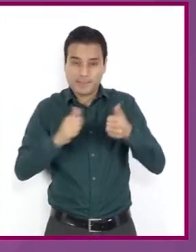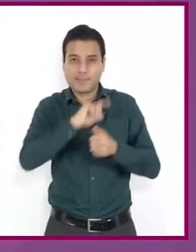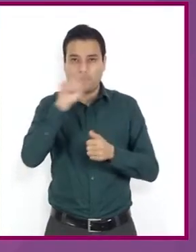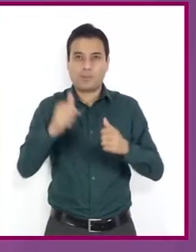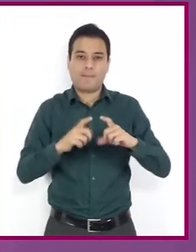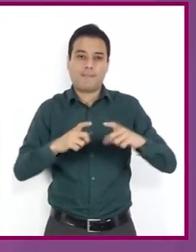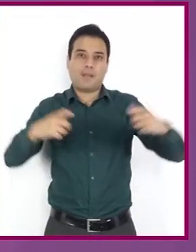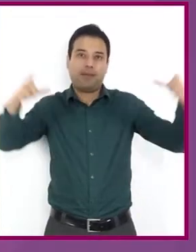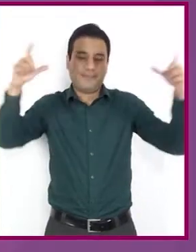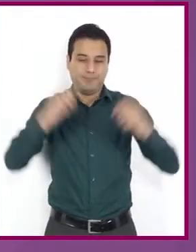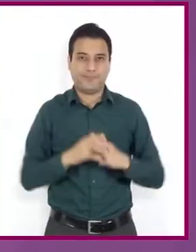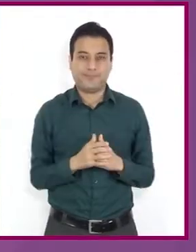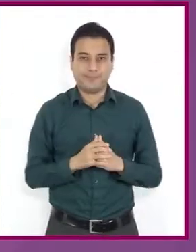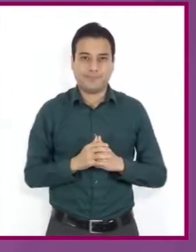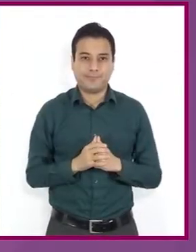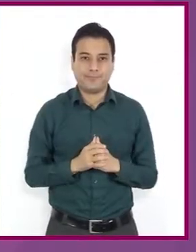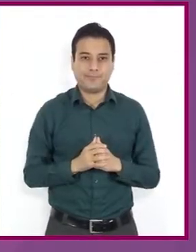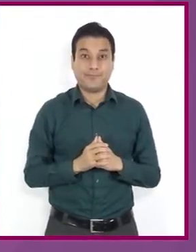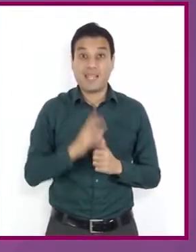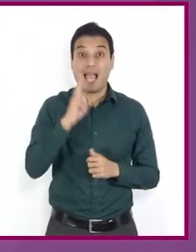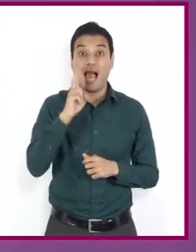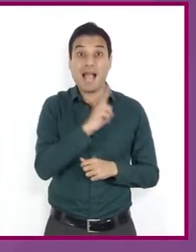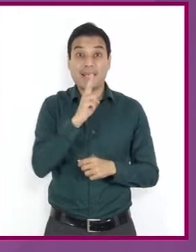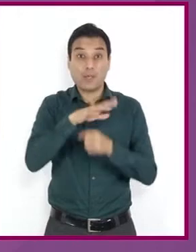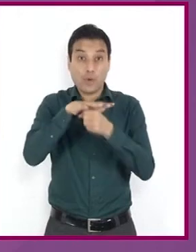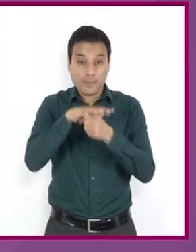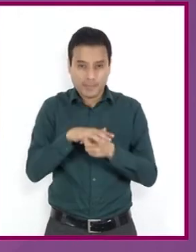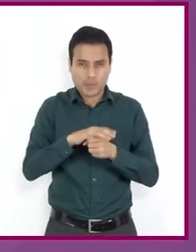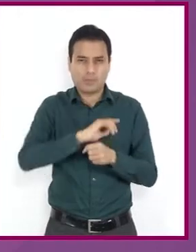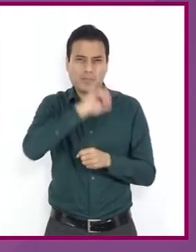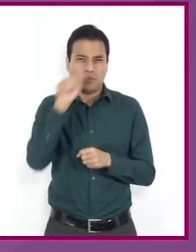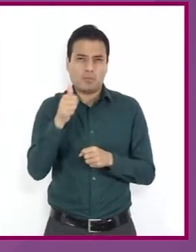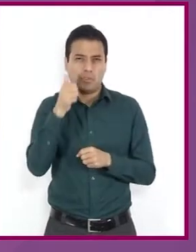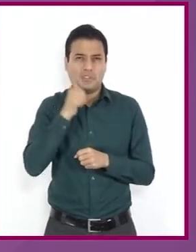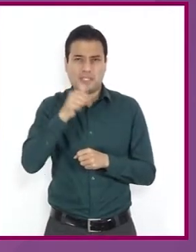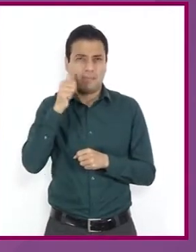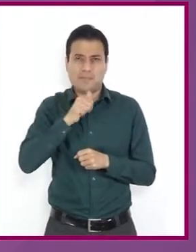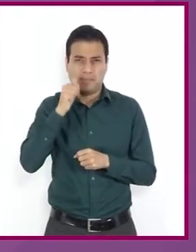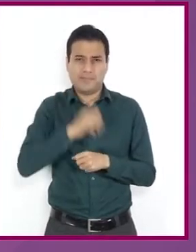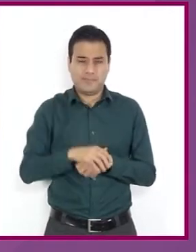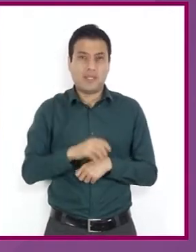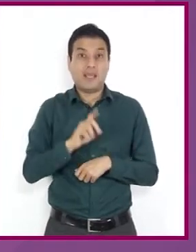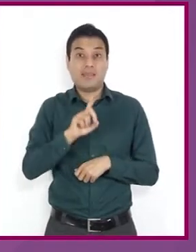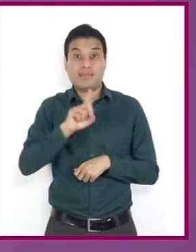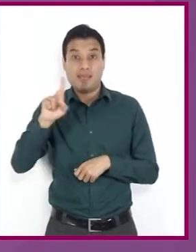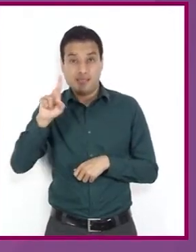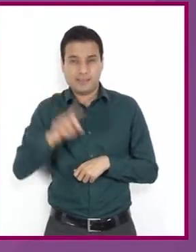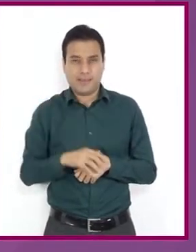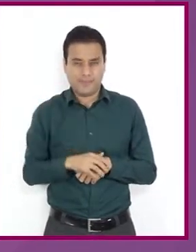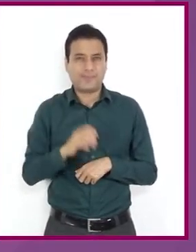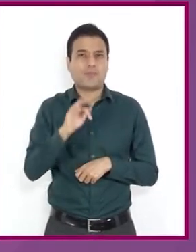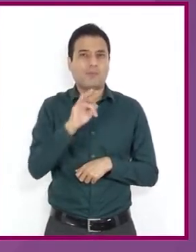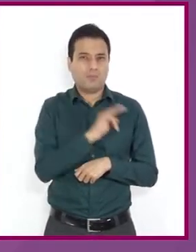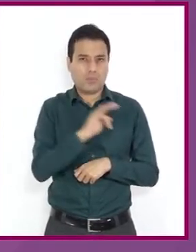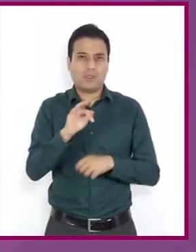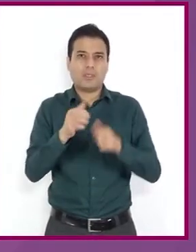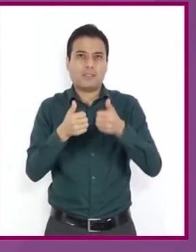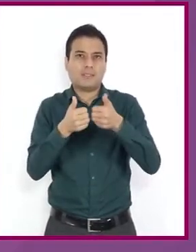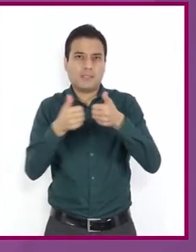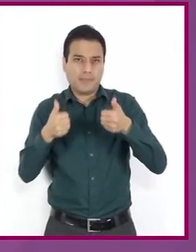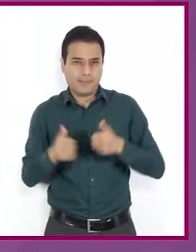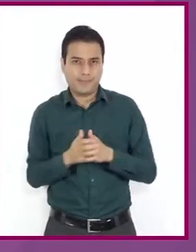expansión. El aire comprimido tiende a descomprimirse hacia la derecha y a comprimir el aire próximo. Esta